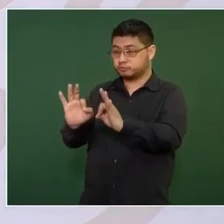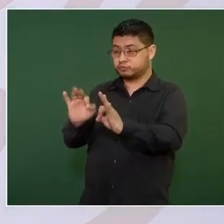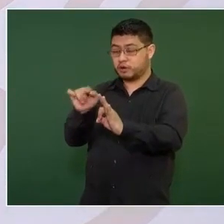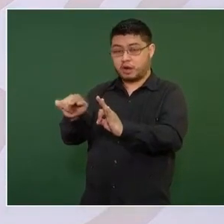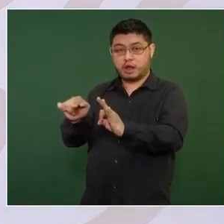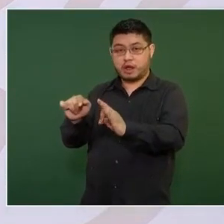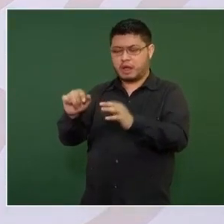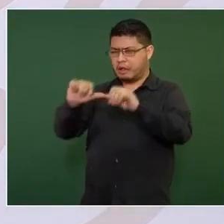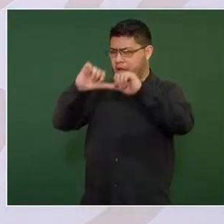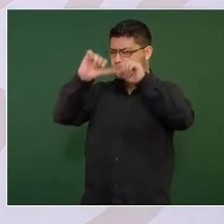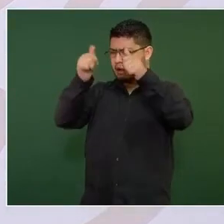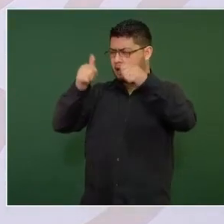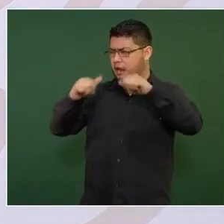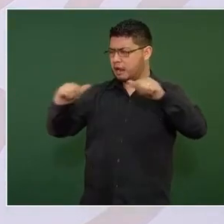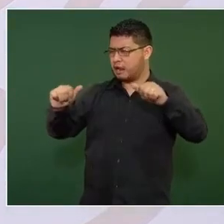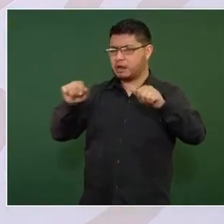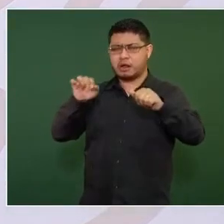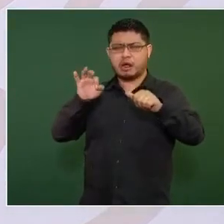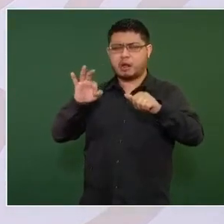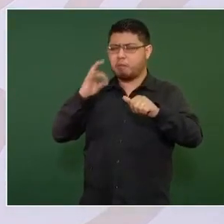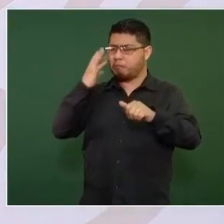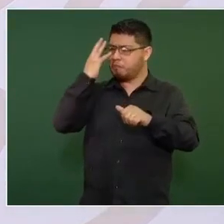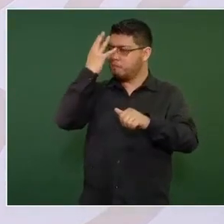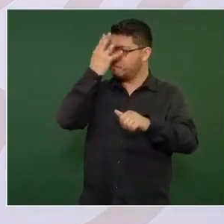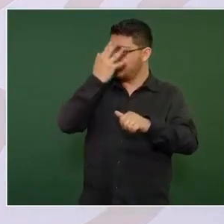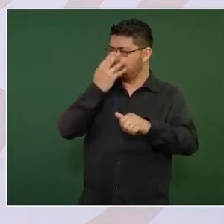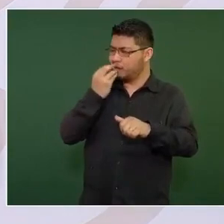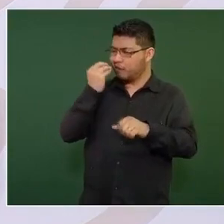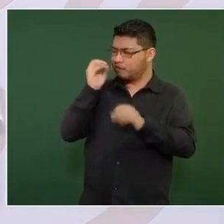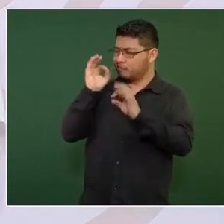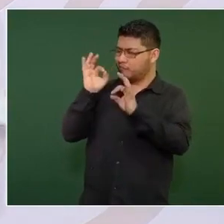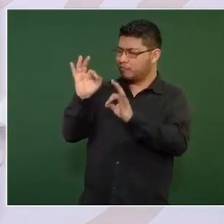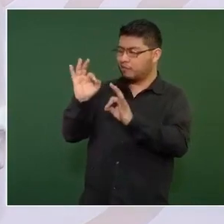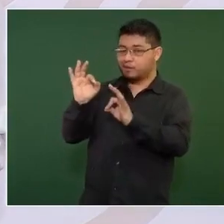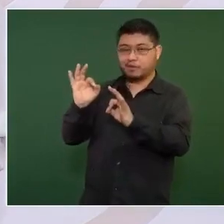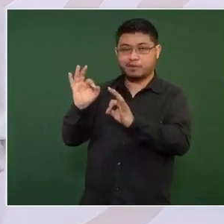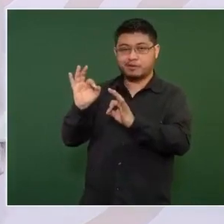arqueológicos bellísimos y